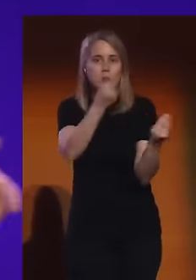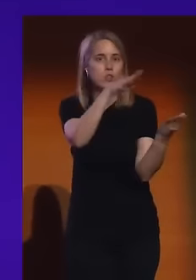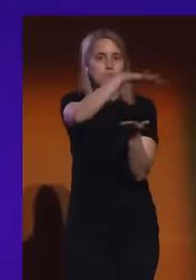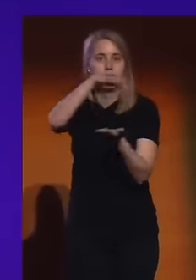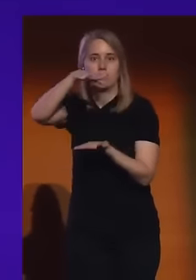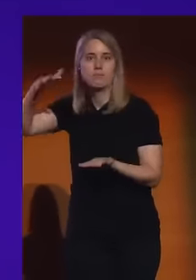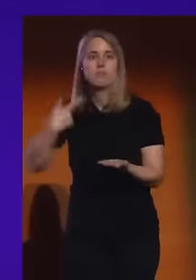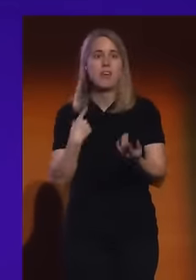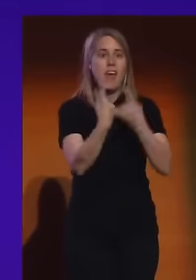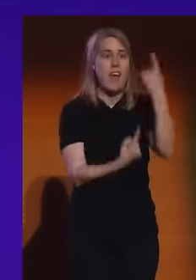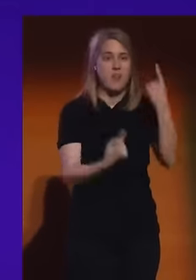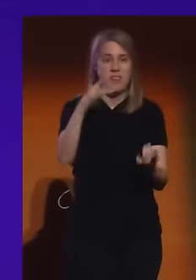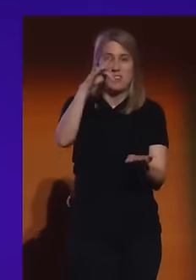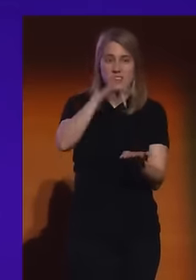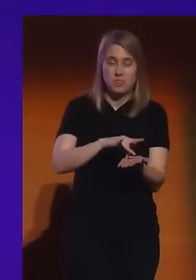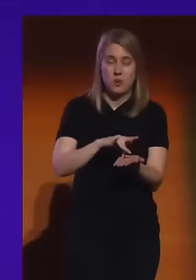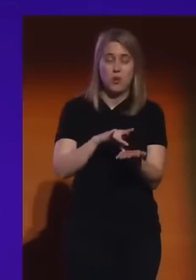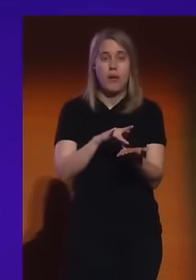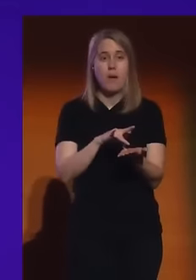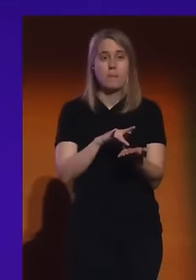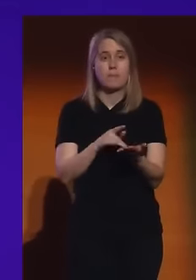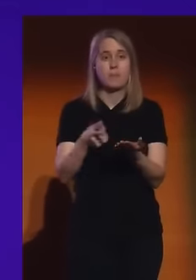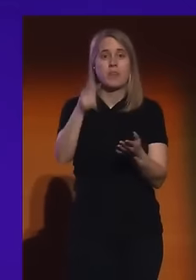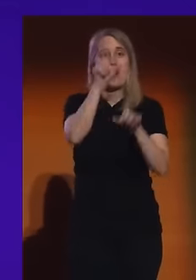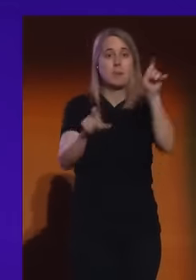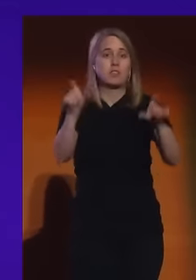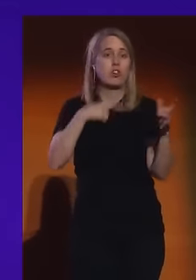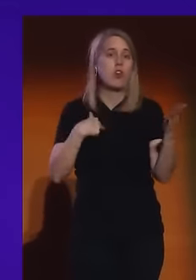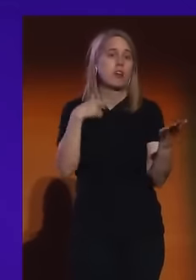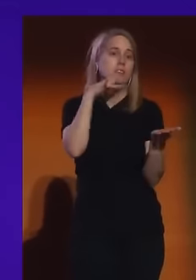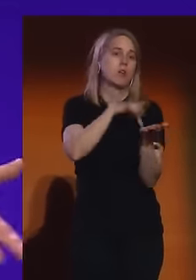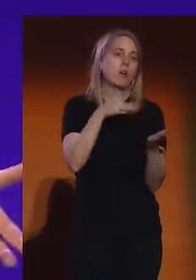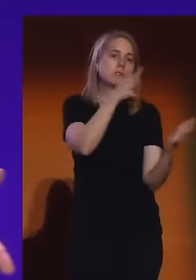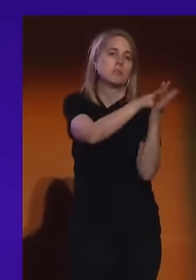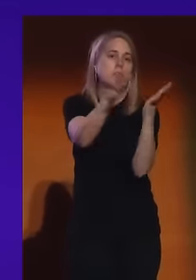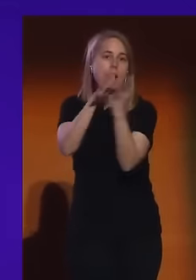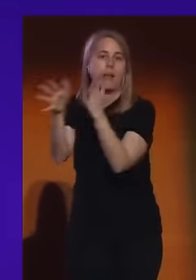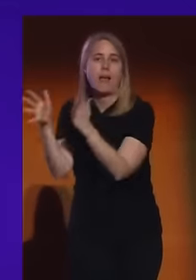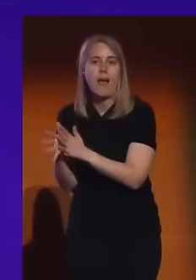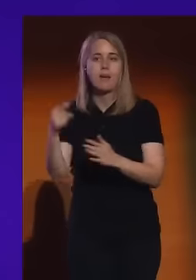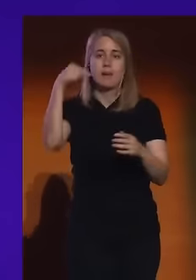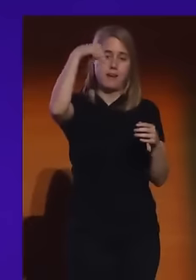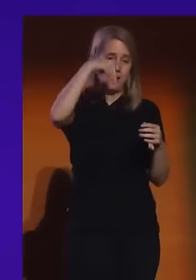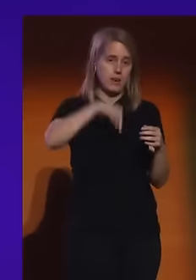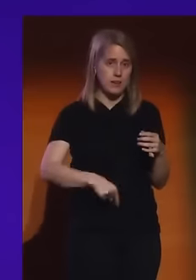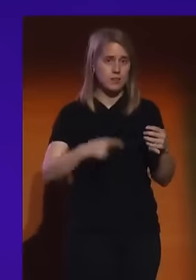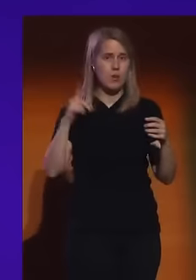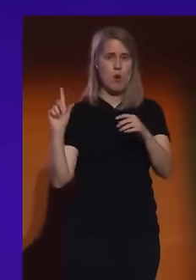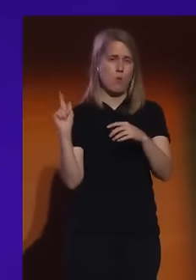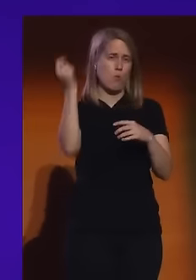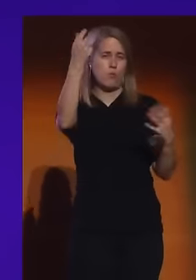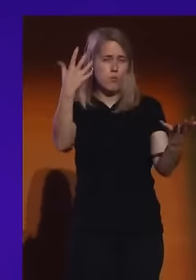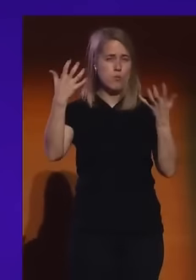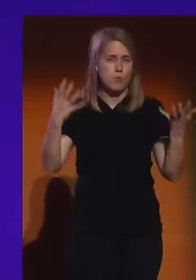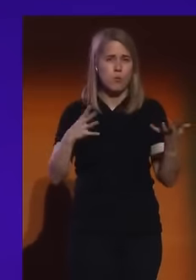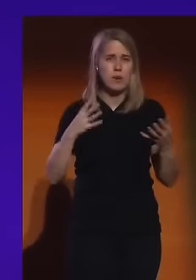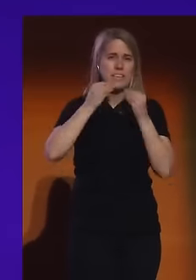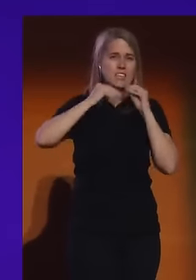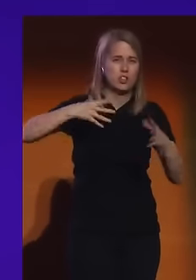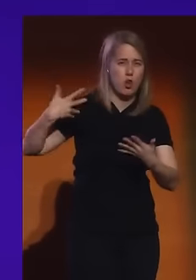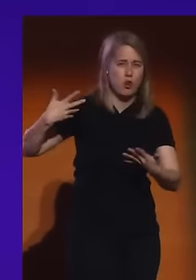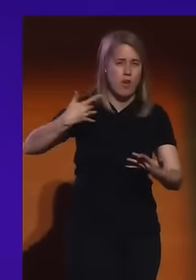eta askot tozen zaigu jende azala zergatik den hau arrastar